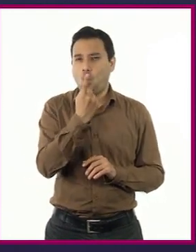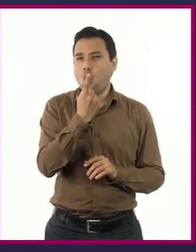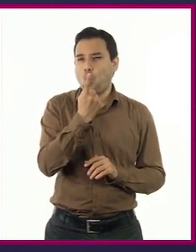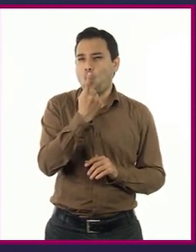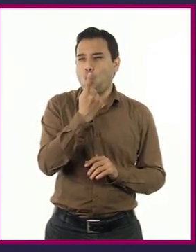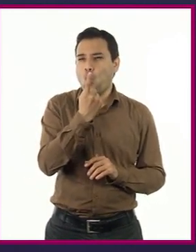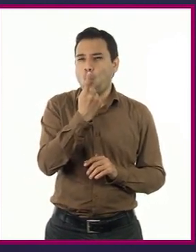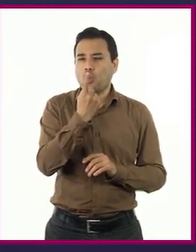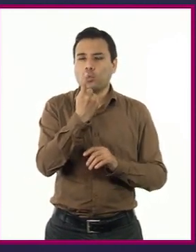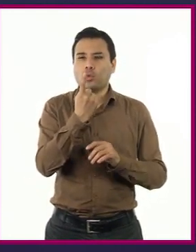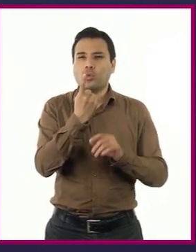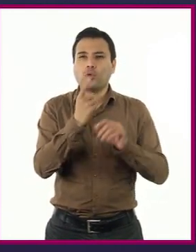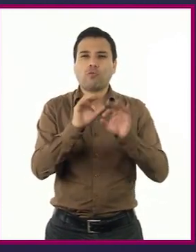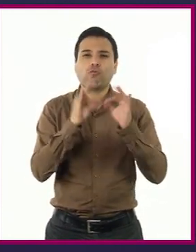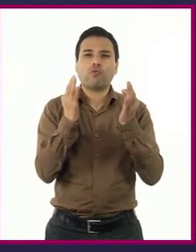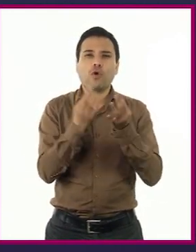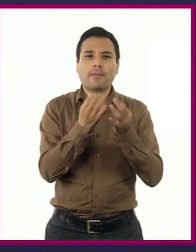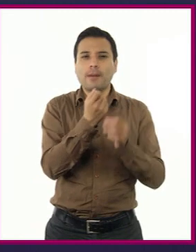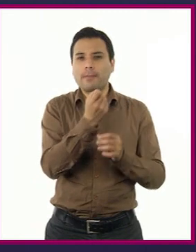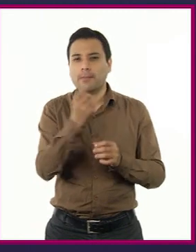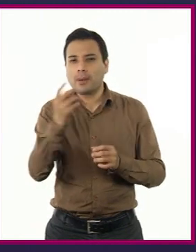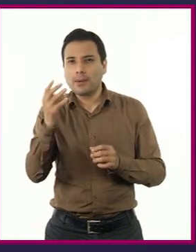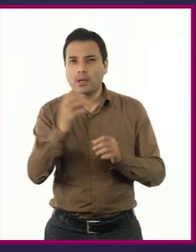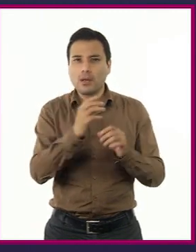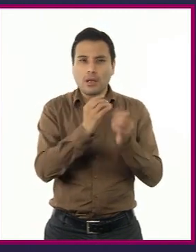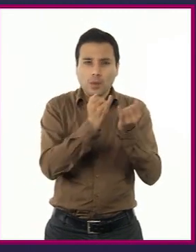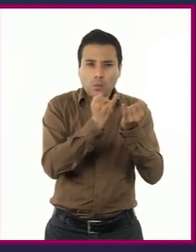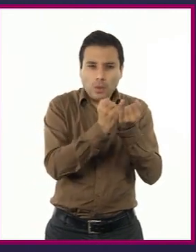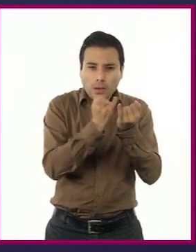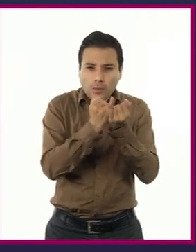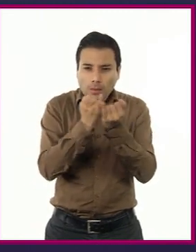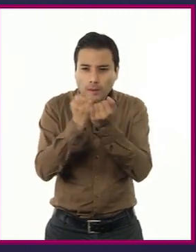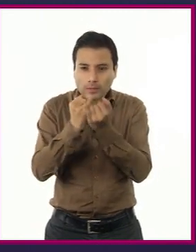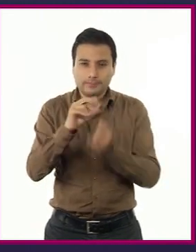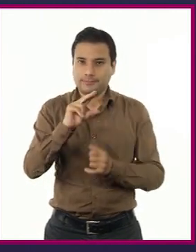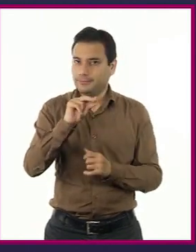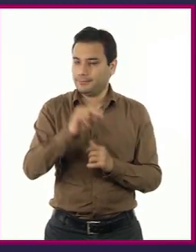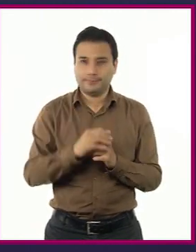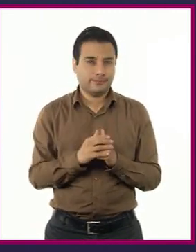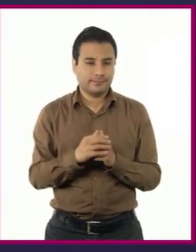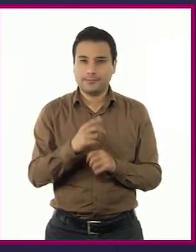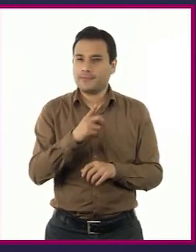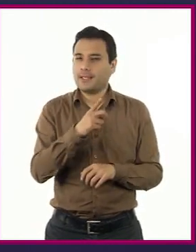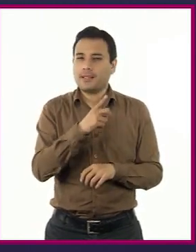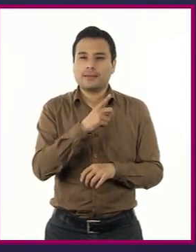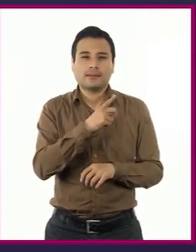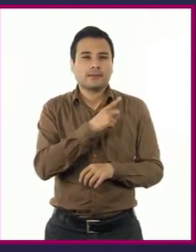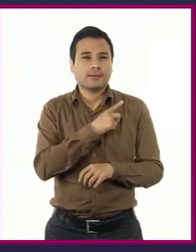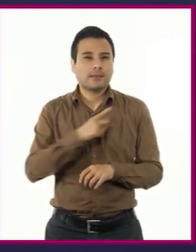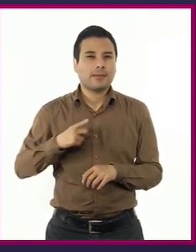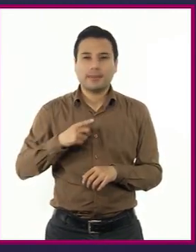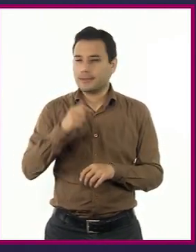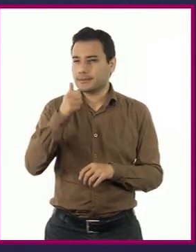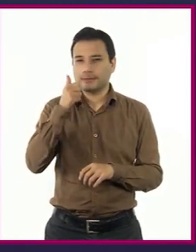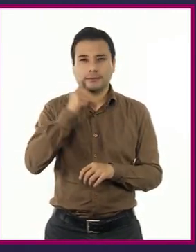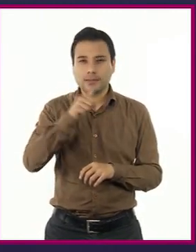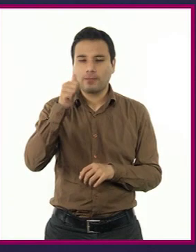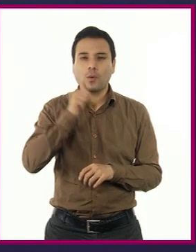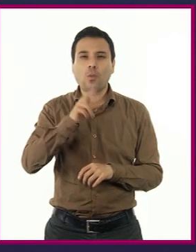número de figuras, aunque sean muchas. Las propiedades deben demostrarse, es